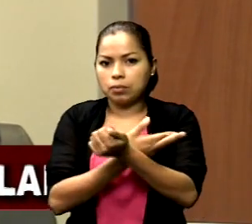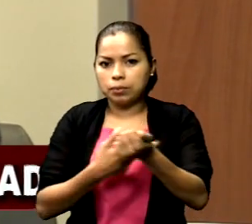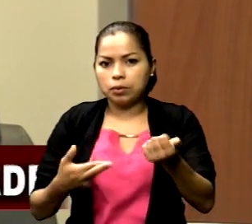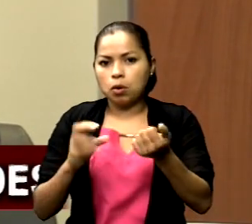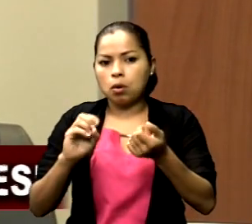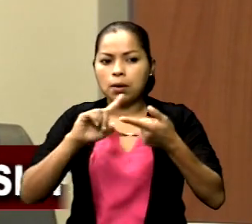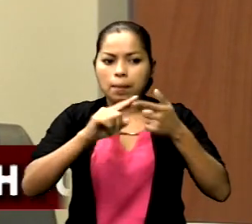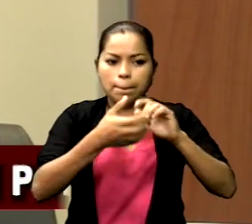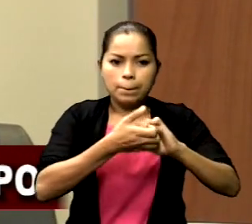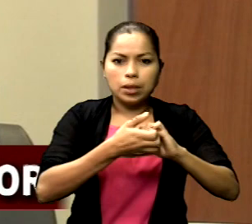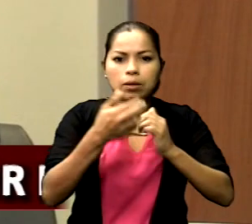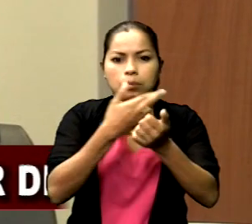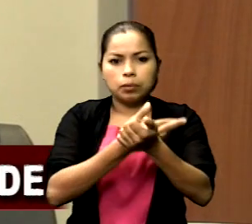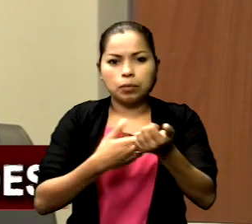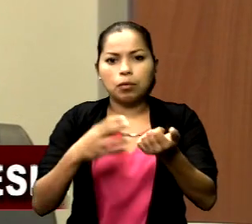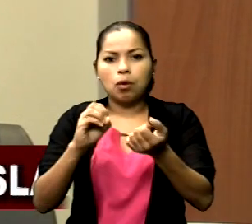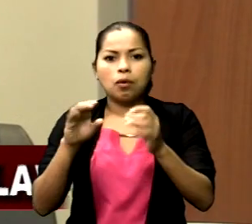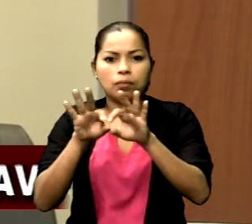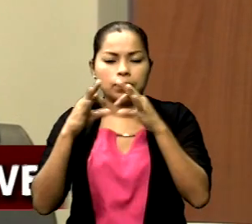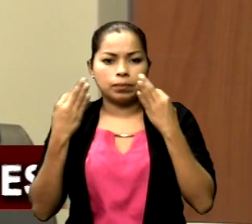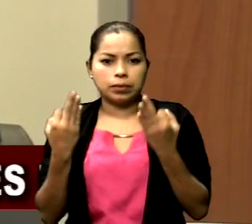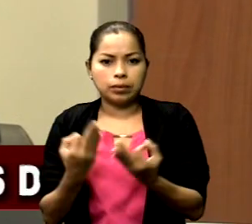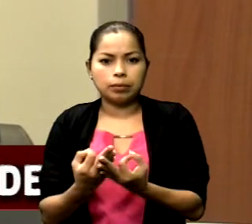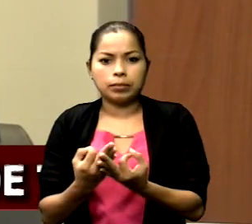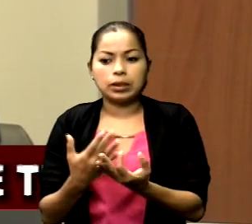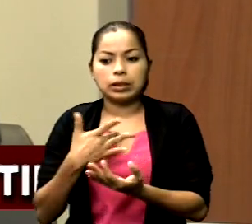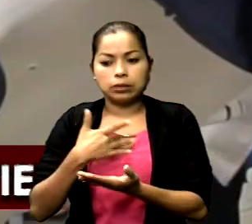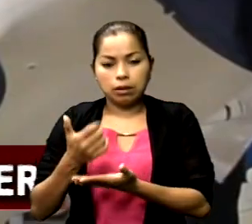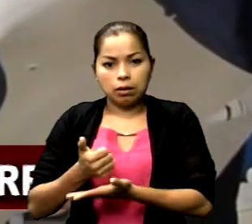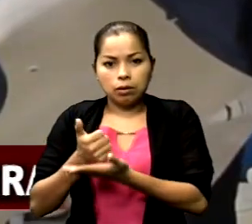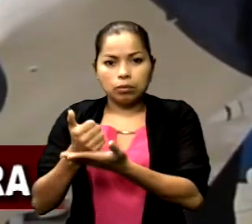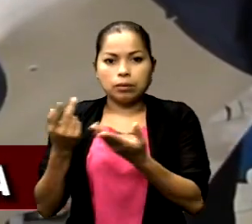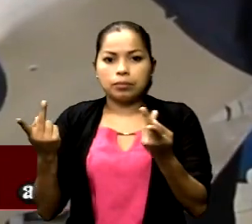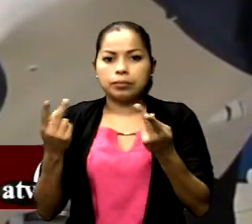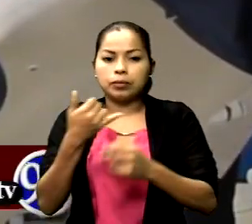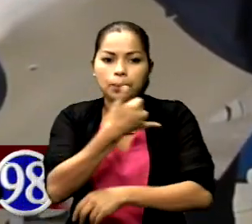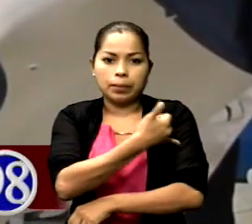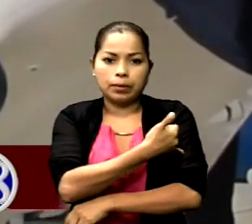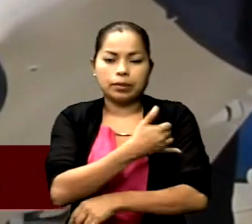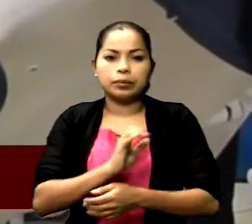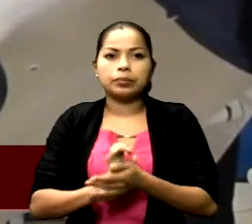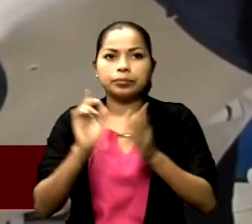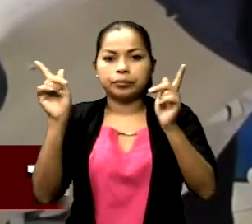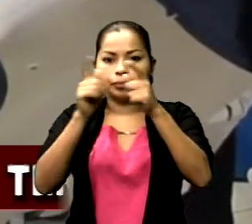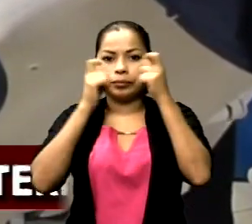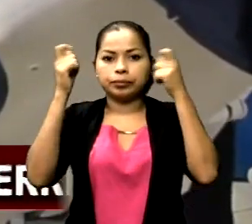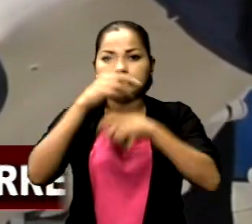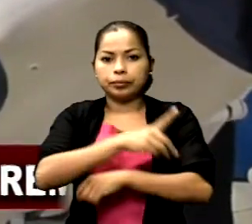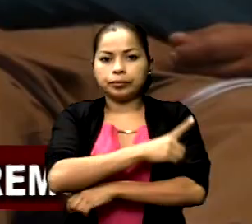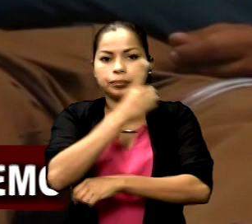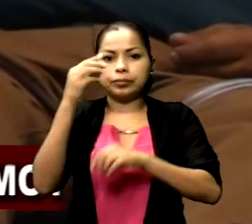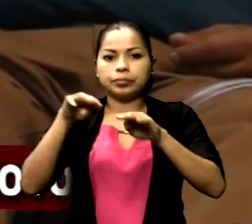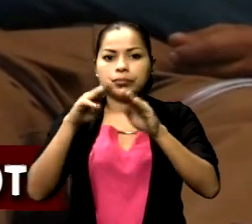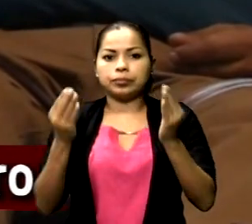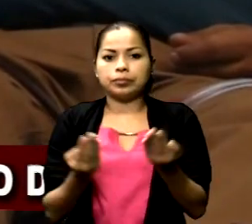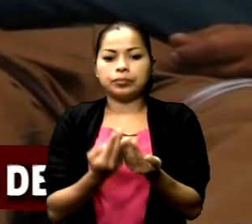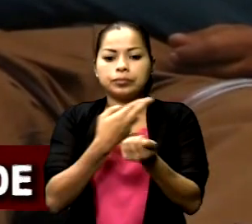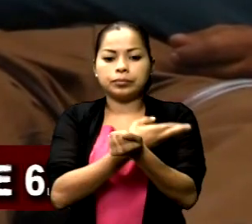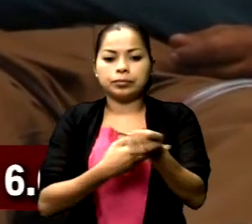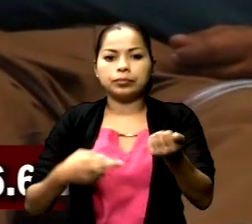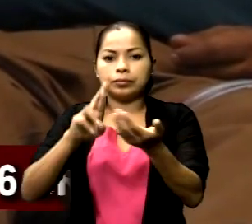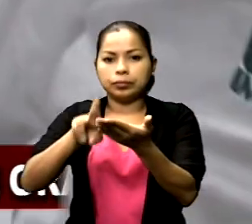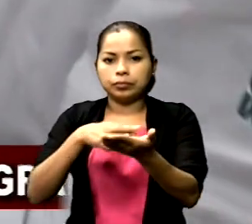asegurar las necesidades básicas que tienen los hospitales. La celebración del Día Mundial del Donante de